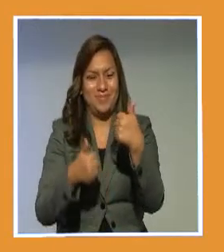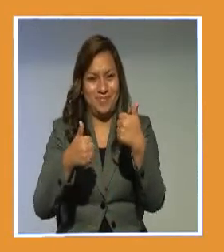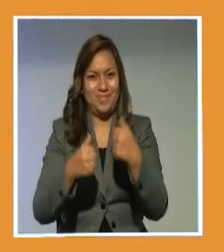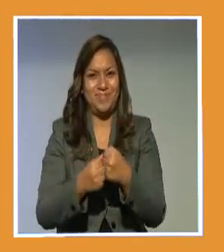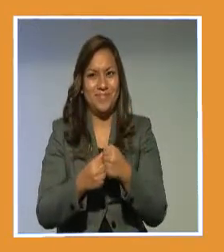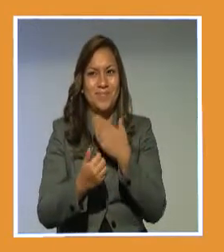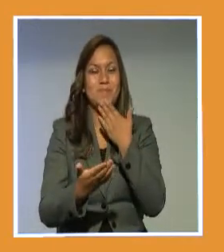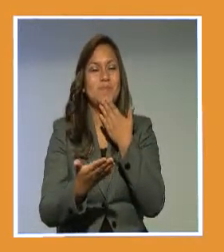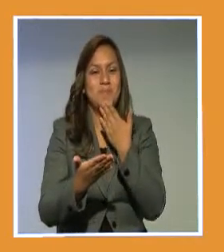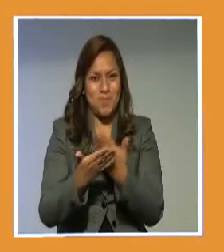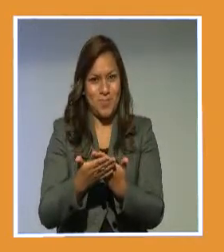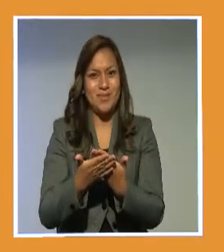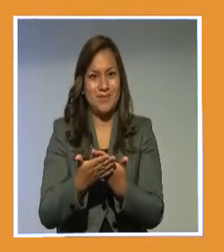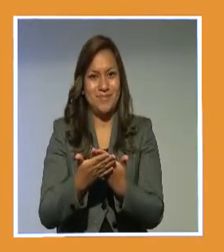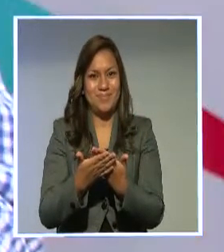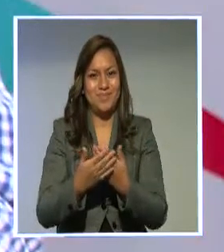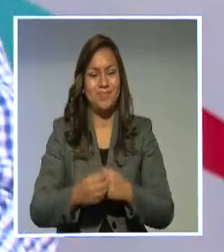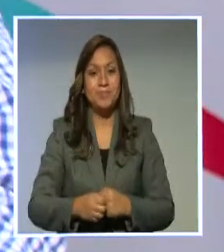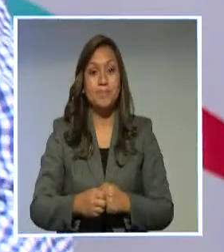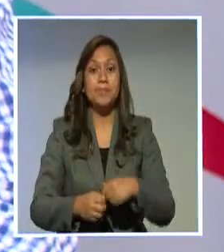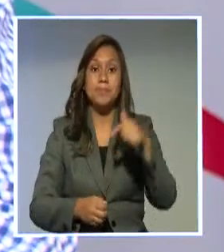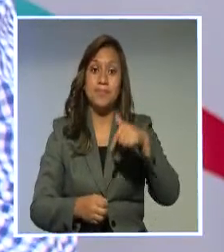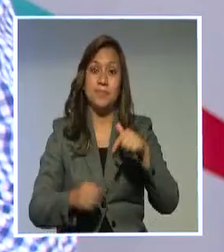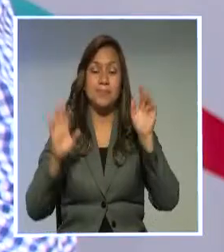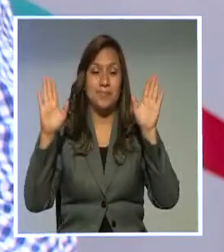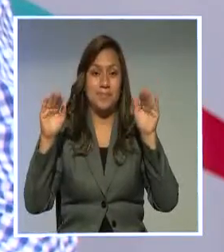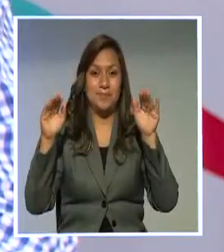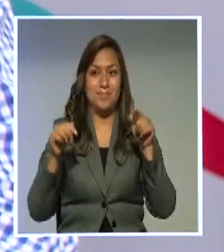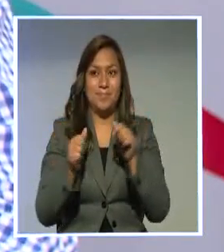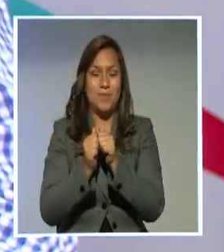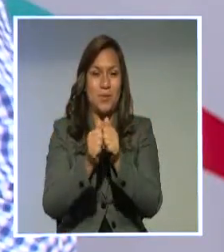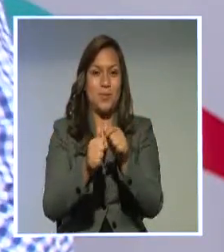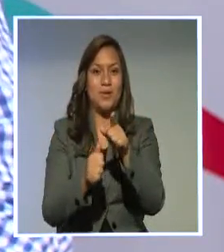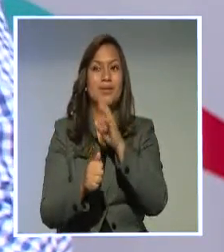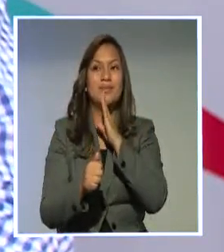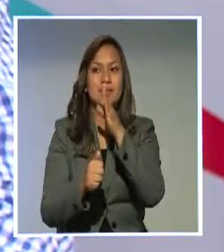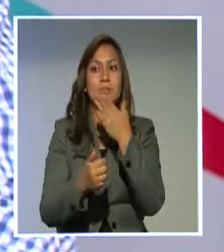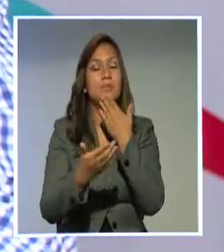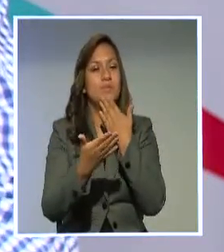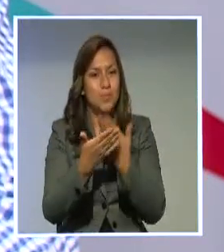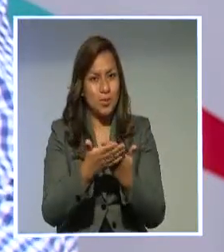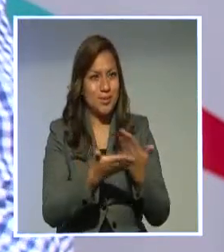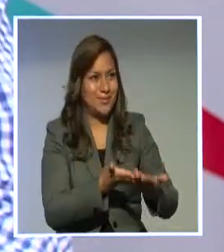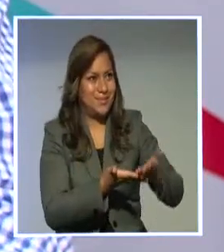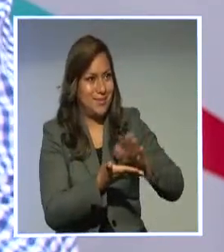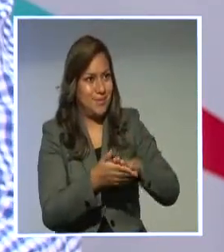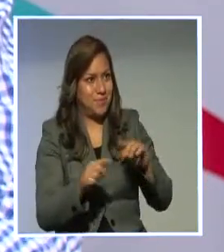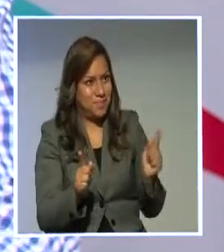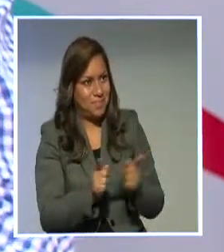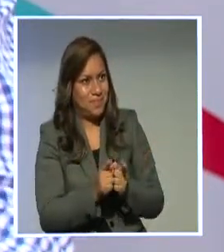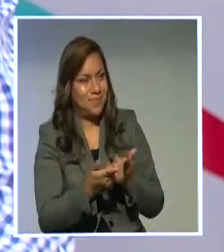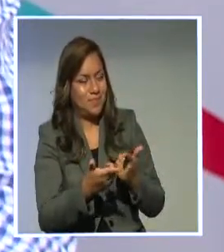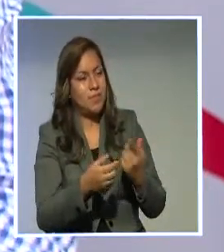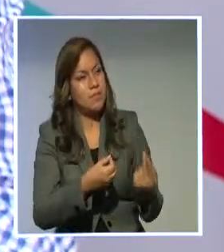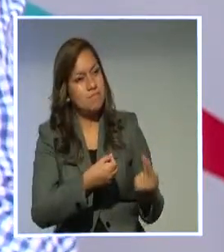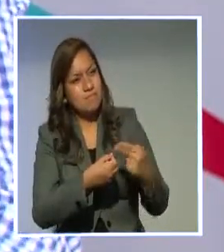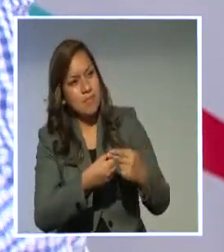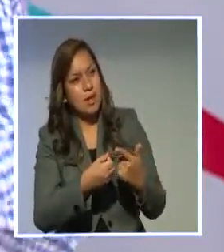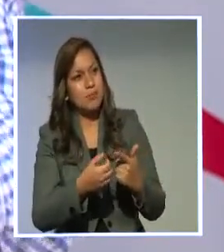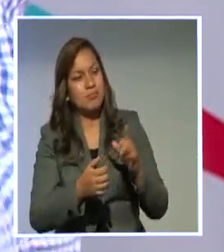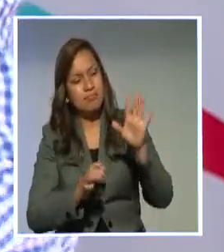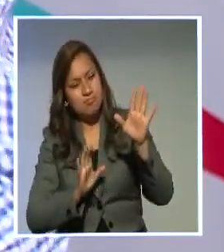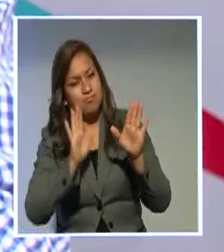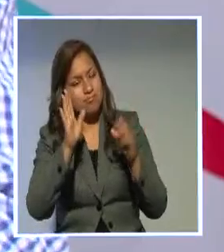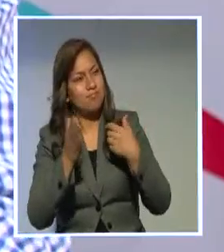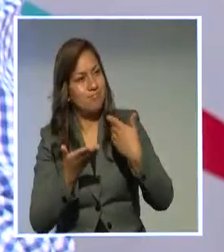Gracias, Presidenta Gabriela. Así despedimos el programa 85 Contigo de Ley. Gracias, don Cecitar Guanolema, siempre por su aporte valioso, su participación y